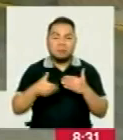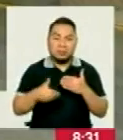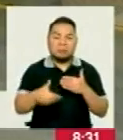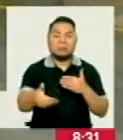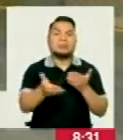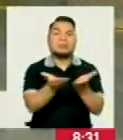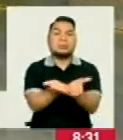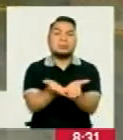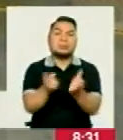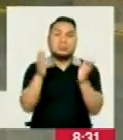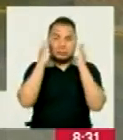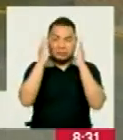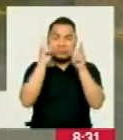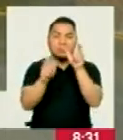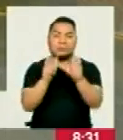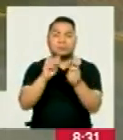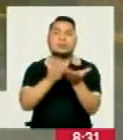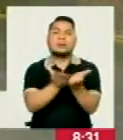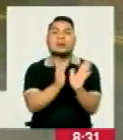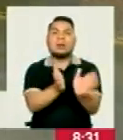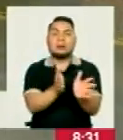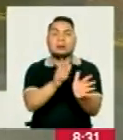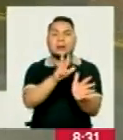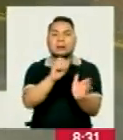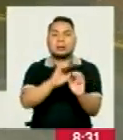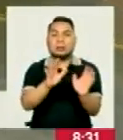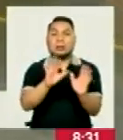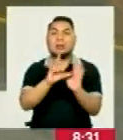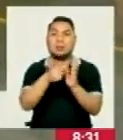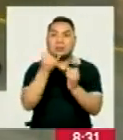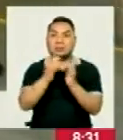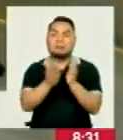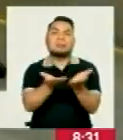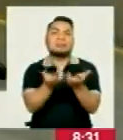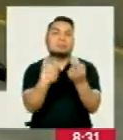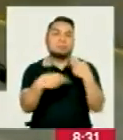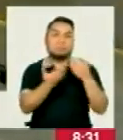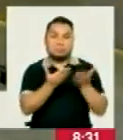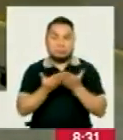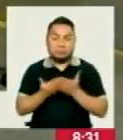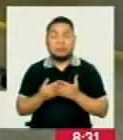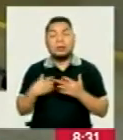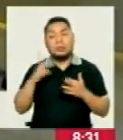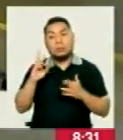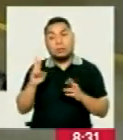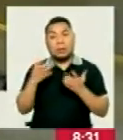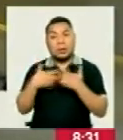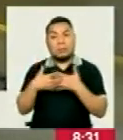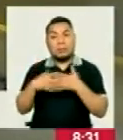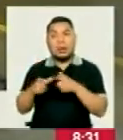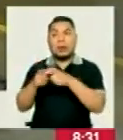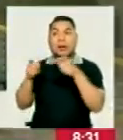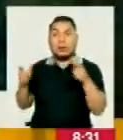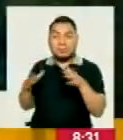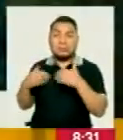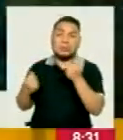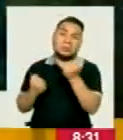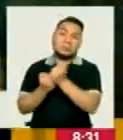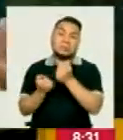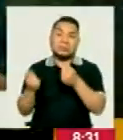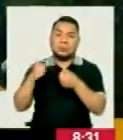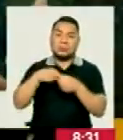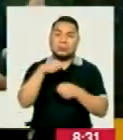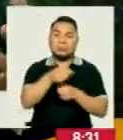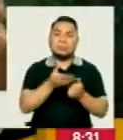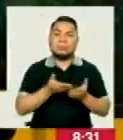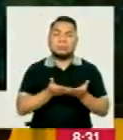travesía atendiendo a la población, y probablemente allí pueden haber aportes significativos de las empresas, de las grandes corporaciones que funcionan